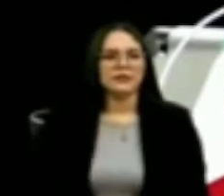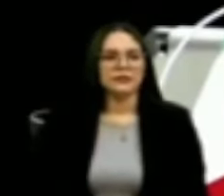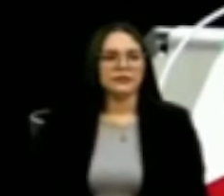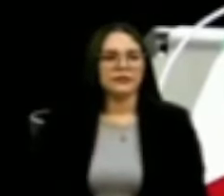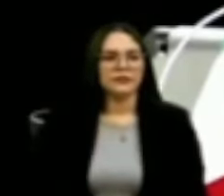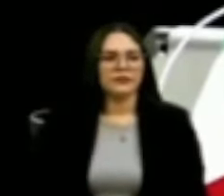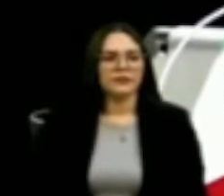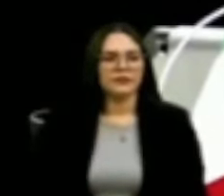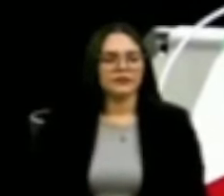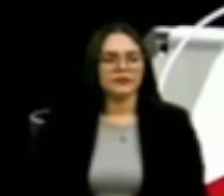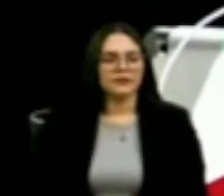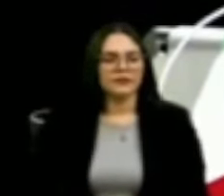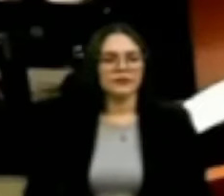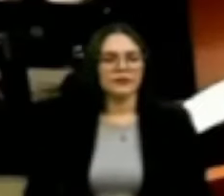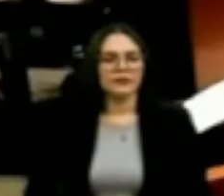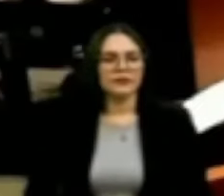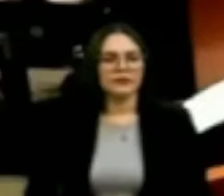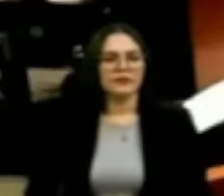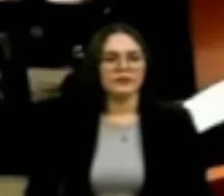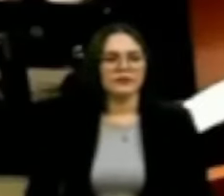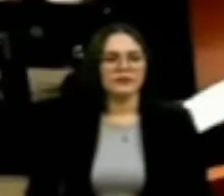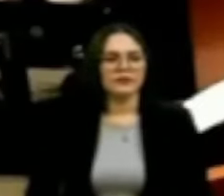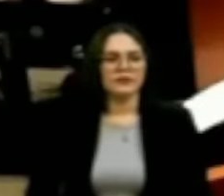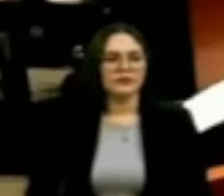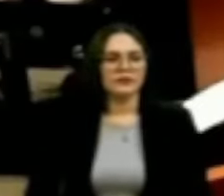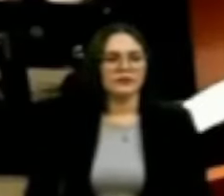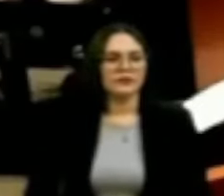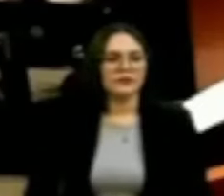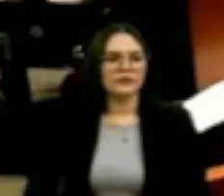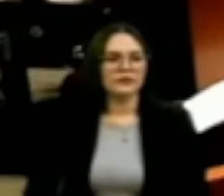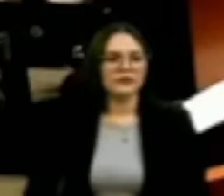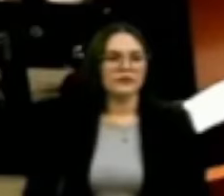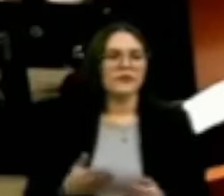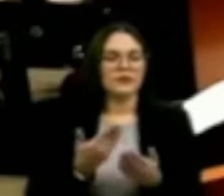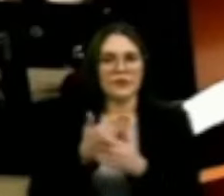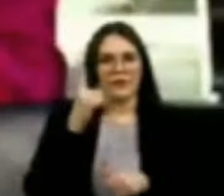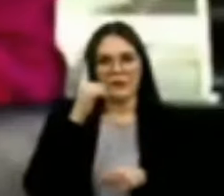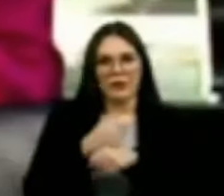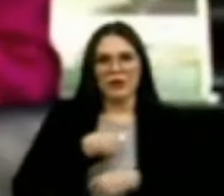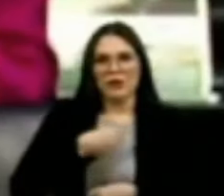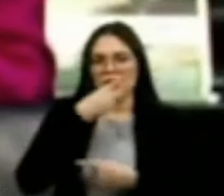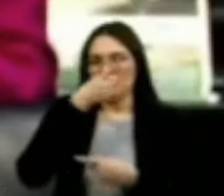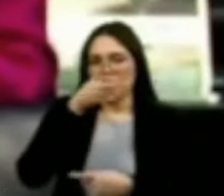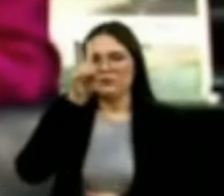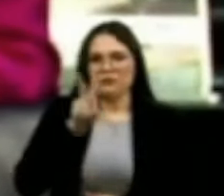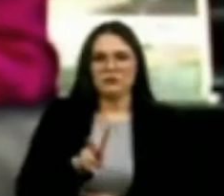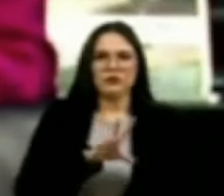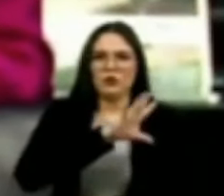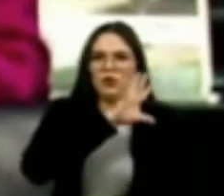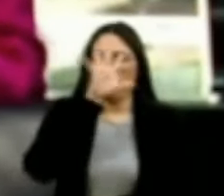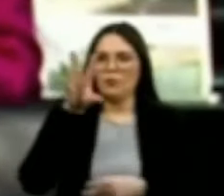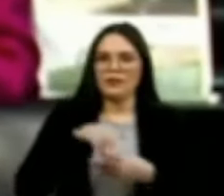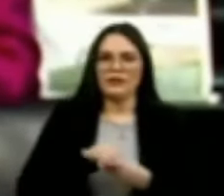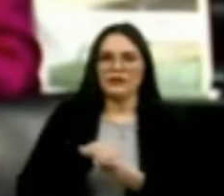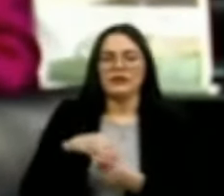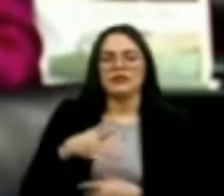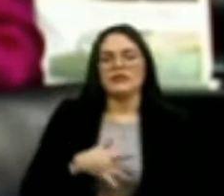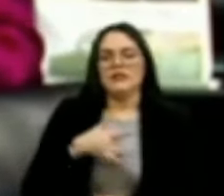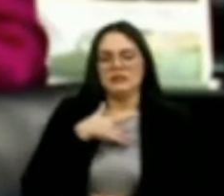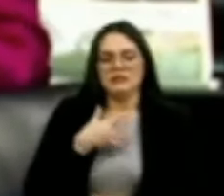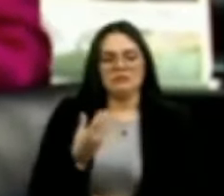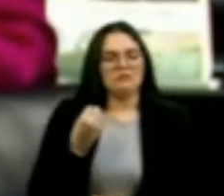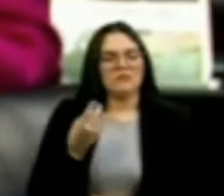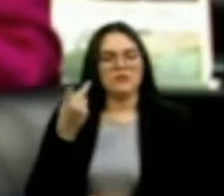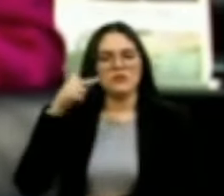En primer lugar, presidente, para expresar nuestra absoluta solidaridad con el Grupo Parlamentario de